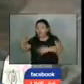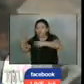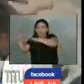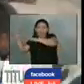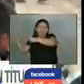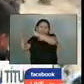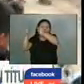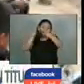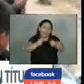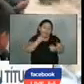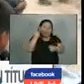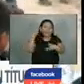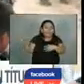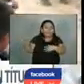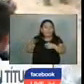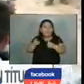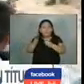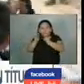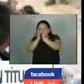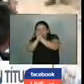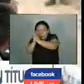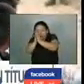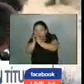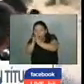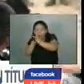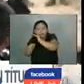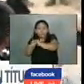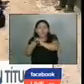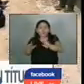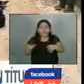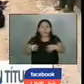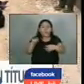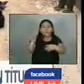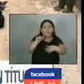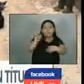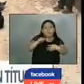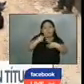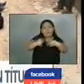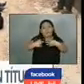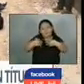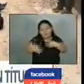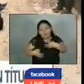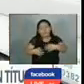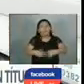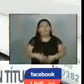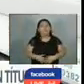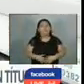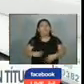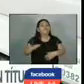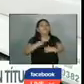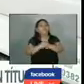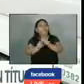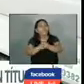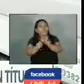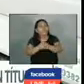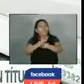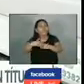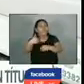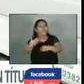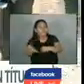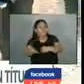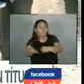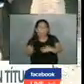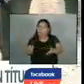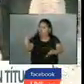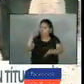personas que decidieron llegar a los Estados Unidos ilegalmente o sin un base legal para ingresar a los Estados Unidos. Otra consecuencia es prohibición